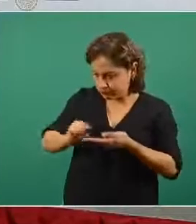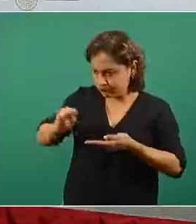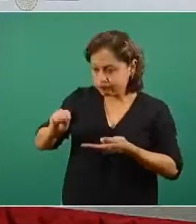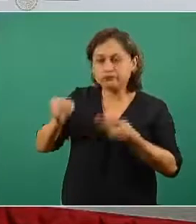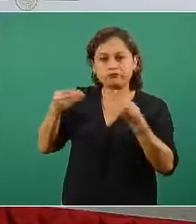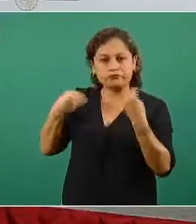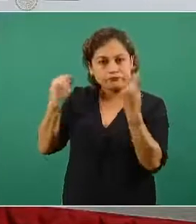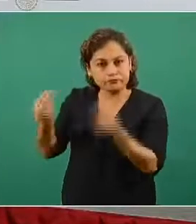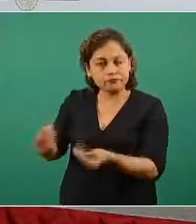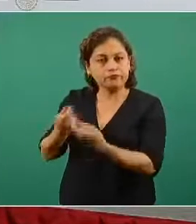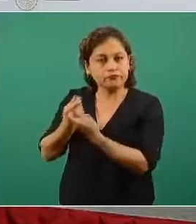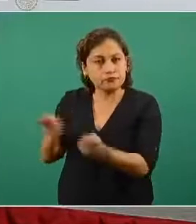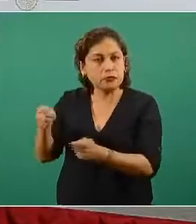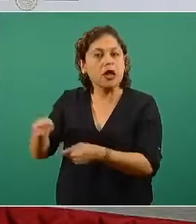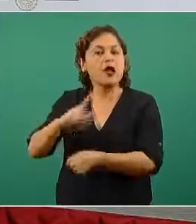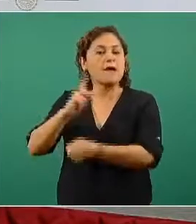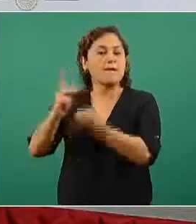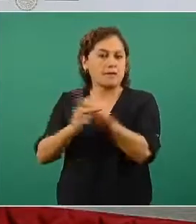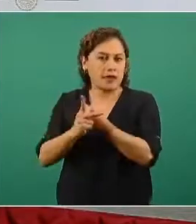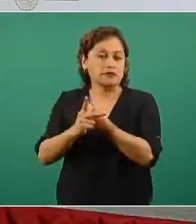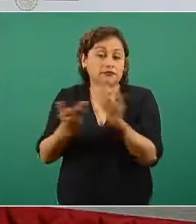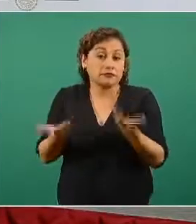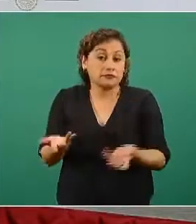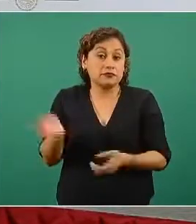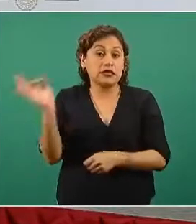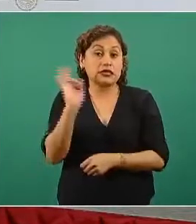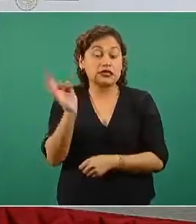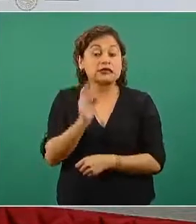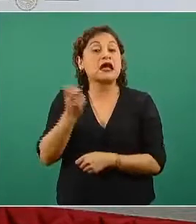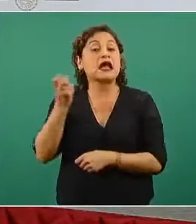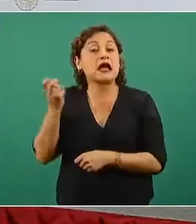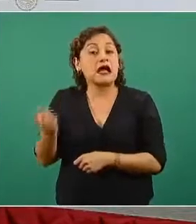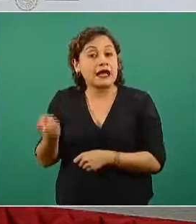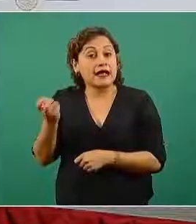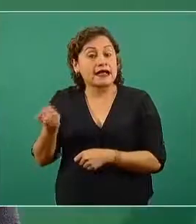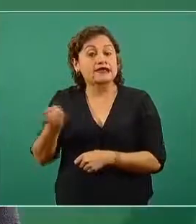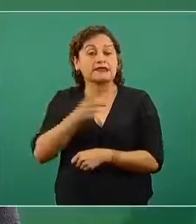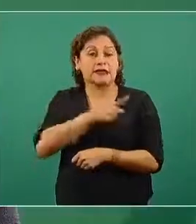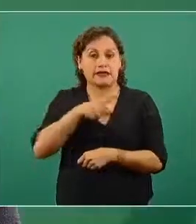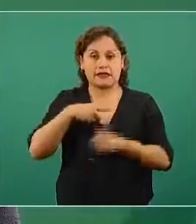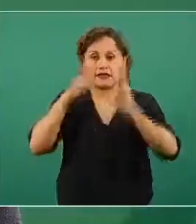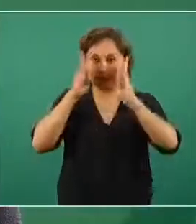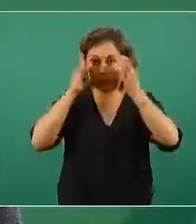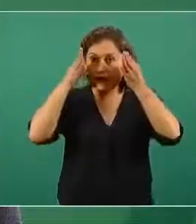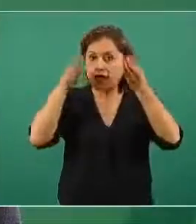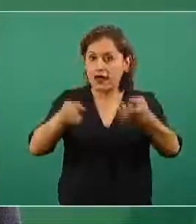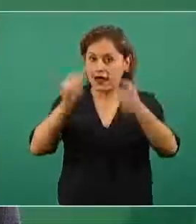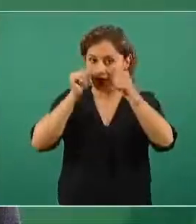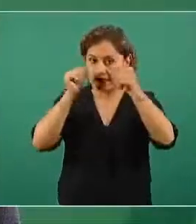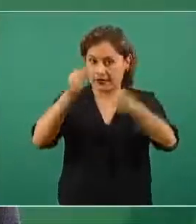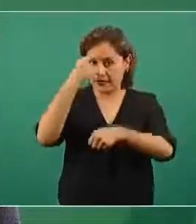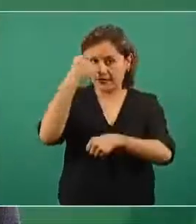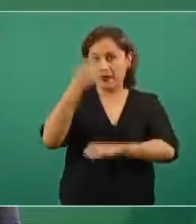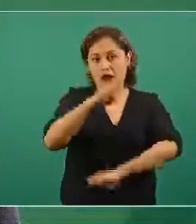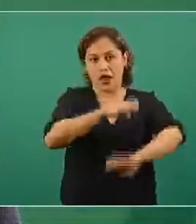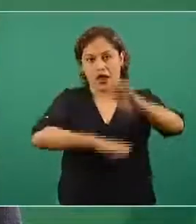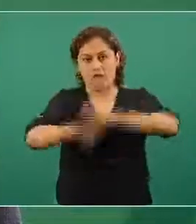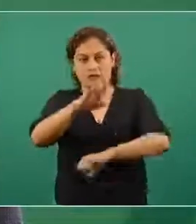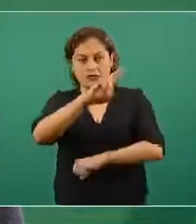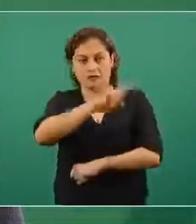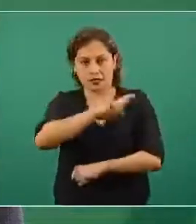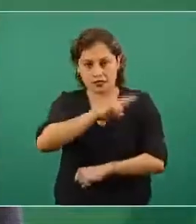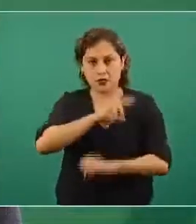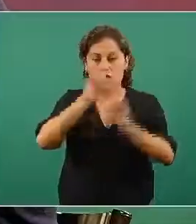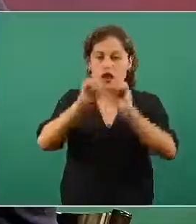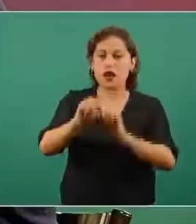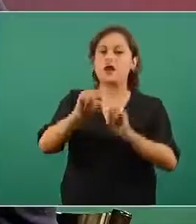mejor ha limitado en estos momentos que estas vacunas estén disponibles de forma privada, particular o